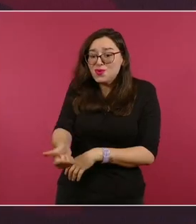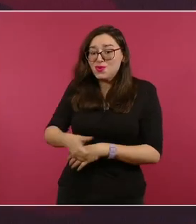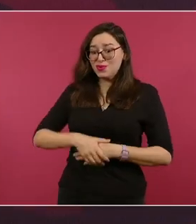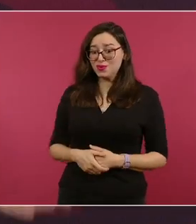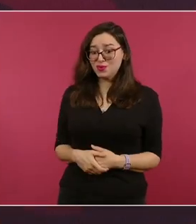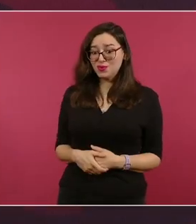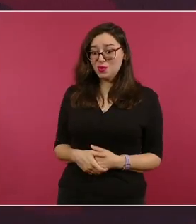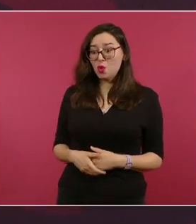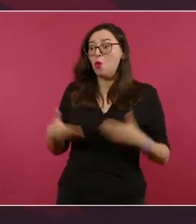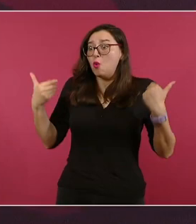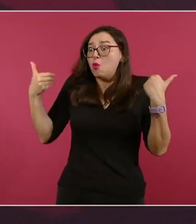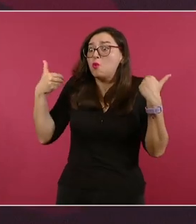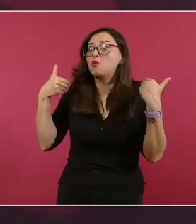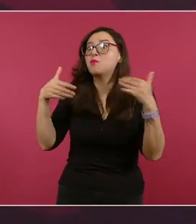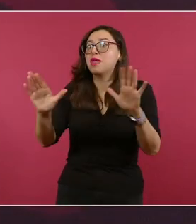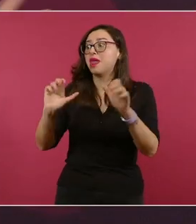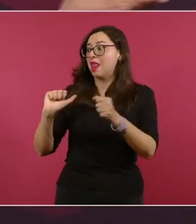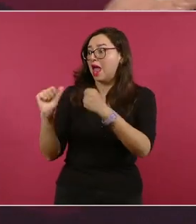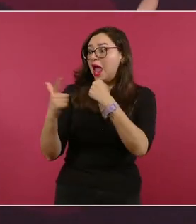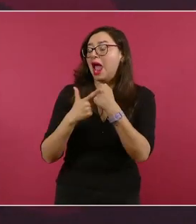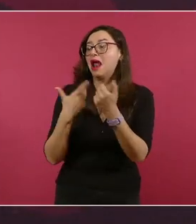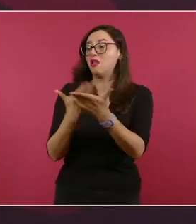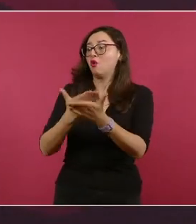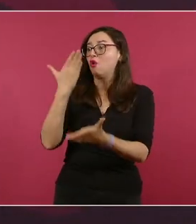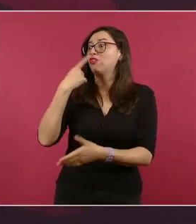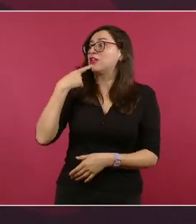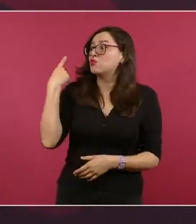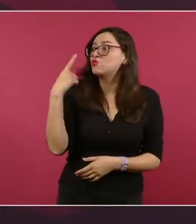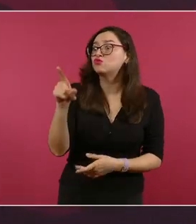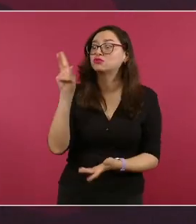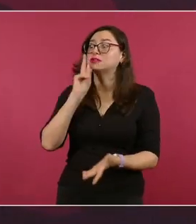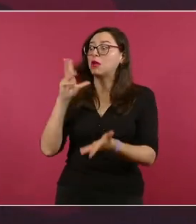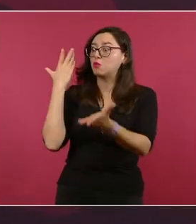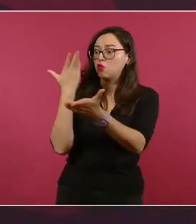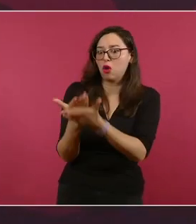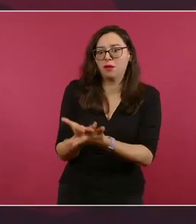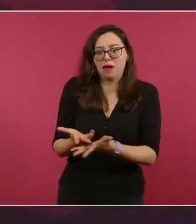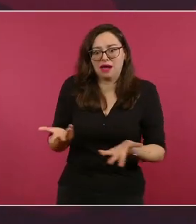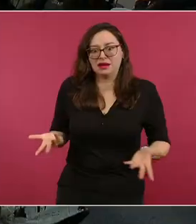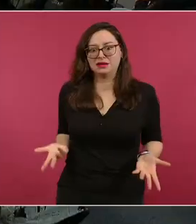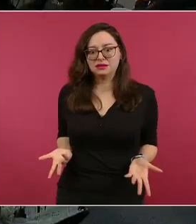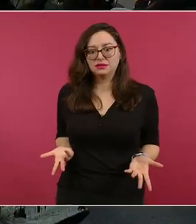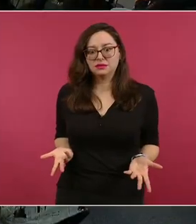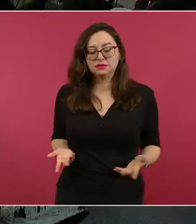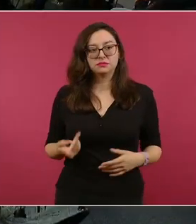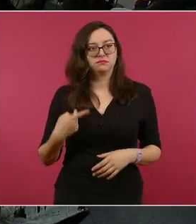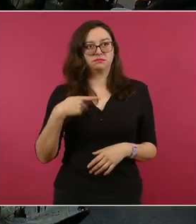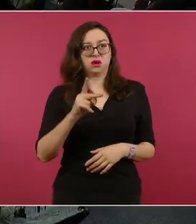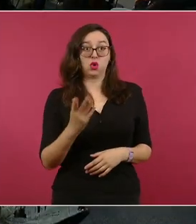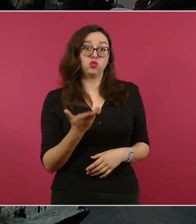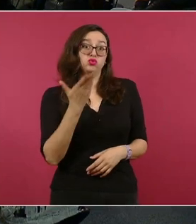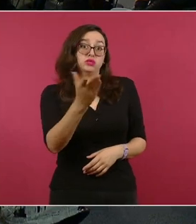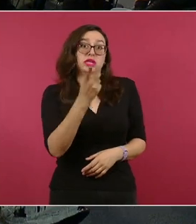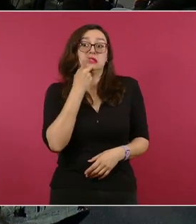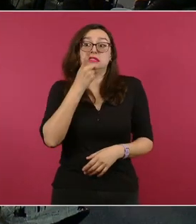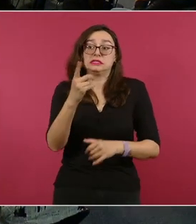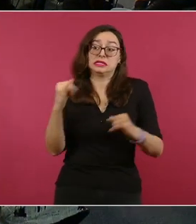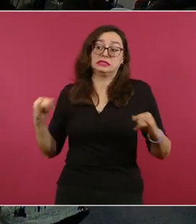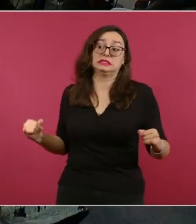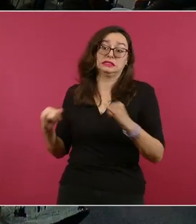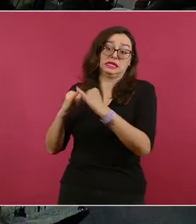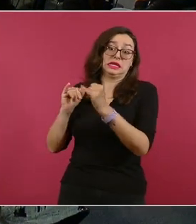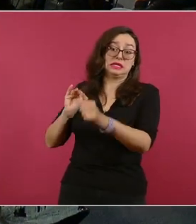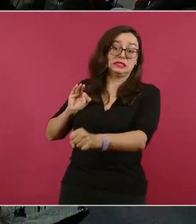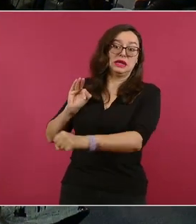Si hubiese una acusación, pues ¿cómo no vamos a actuar? Bueno, porque ha dicho que se blinda la institución y tal vez estaría… Sí, pues, pero